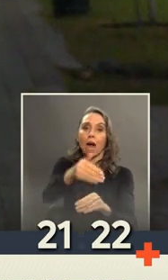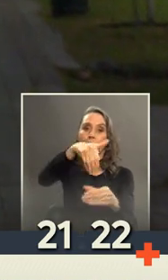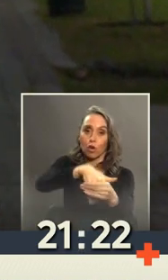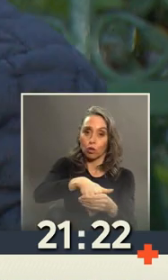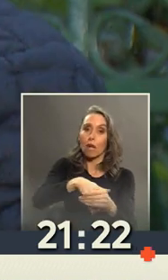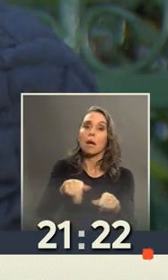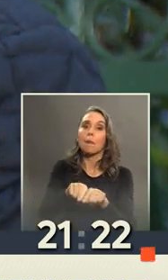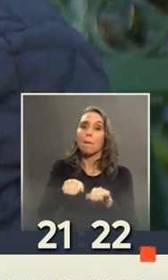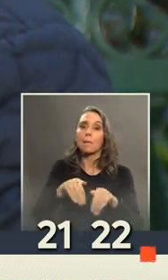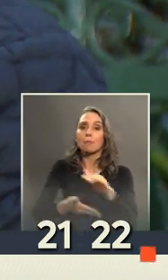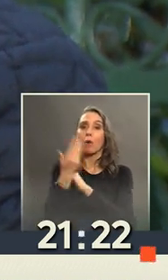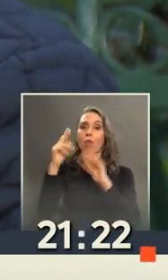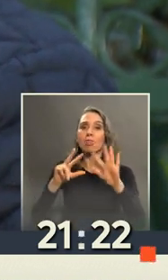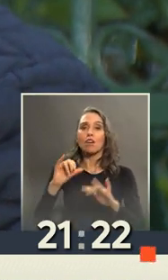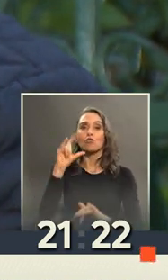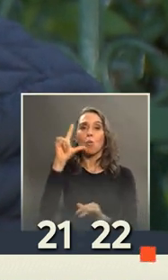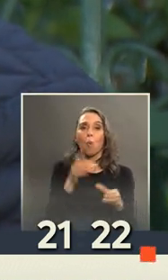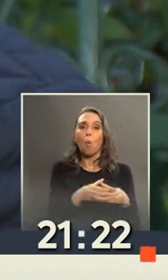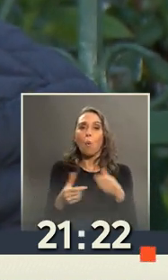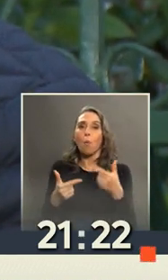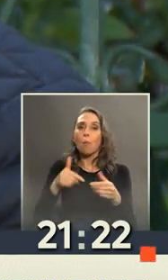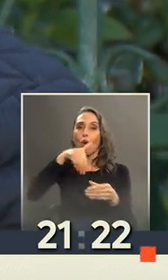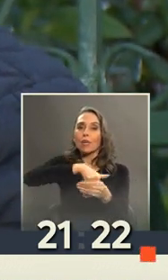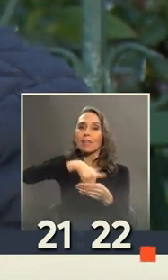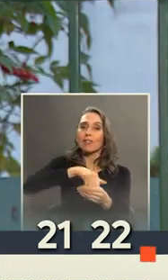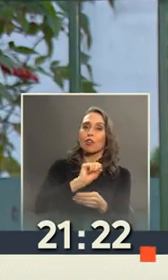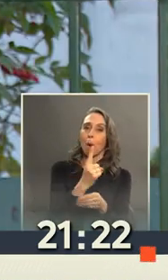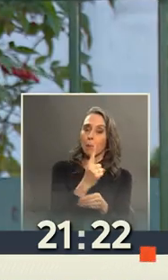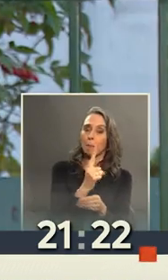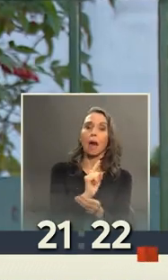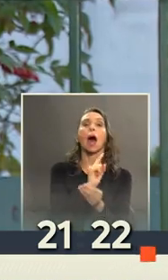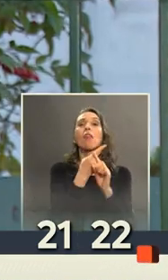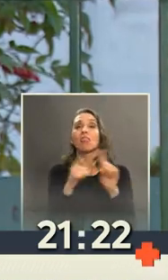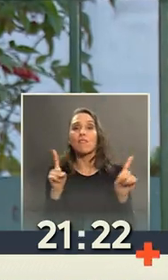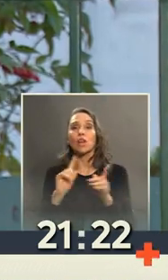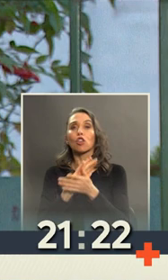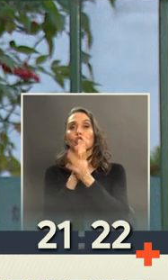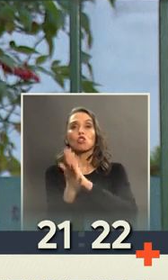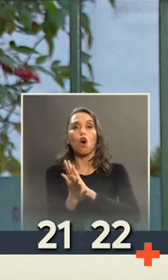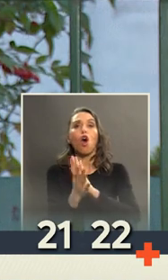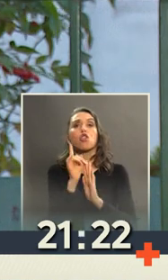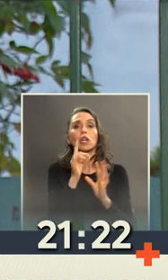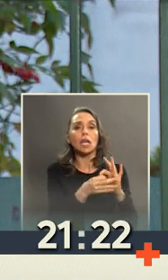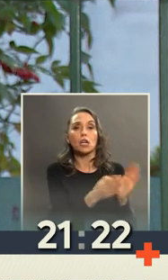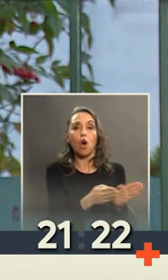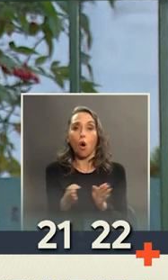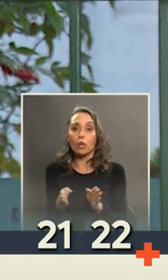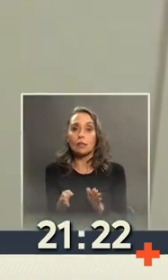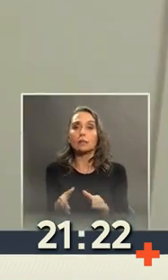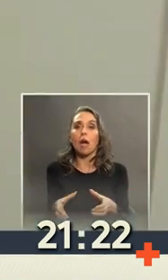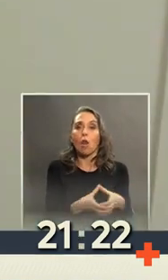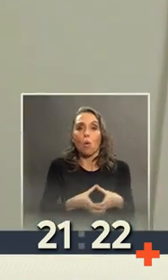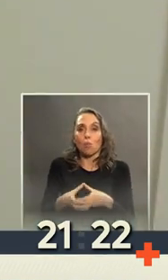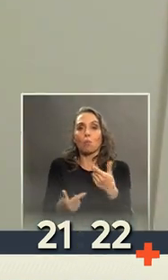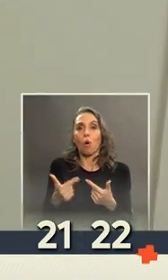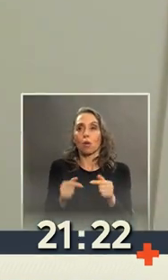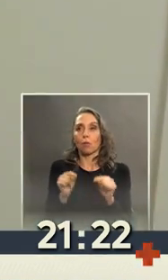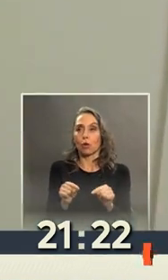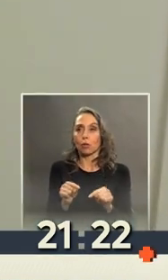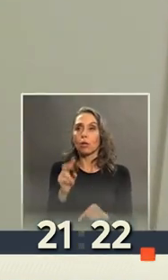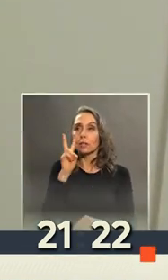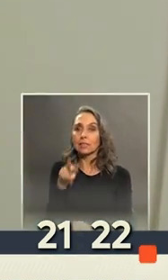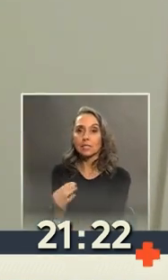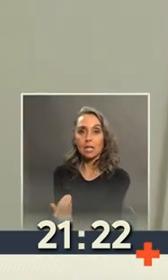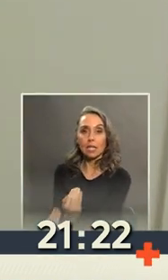el 18 de julio. La gran diferencia, todo, absolutamente todo, será organizado y dispuesto por los partidos políticos. Sin el apoyo